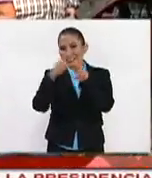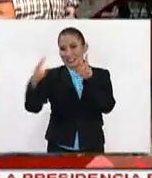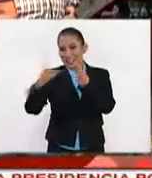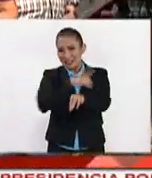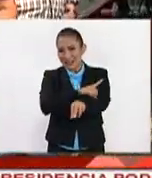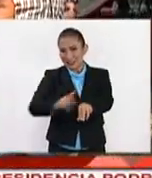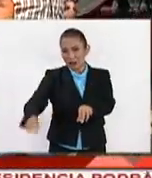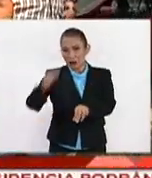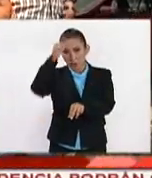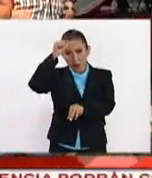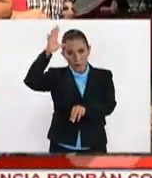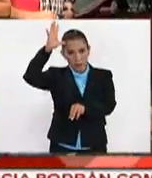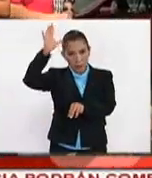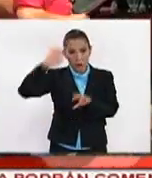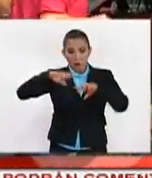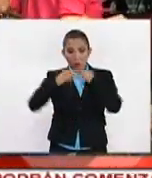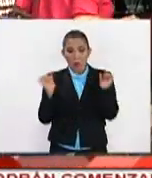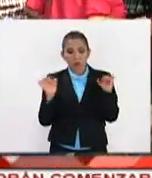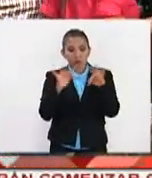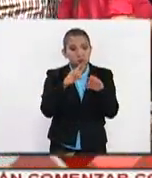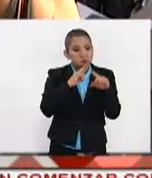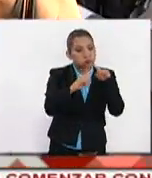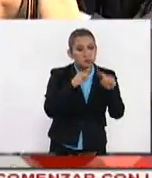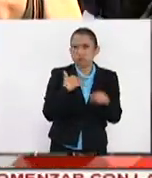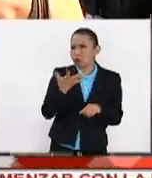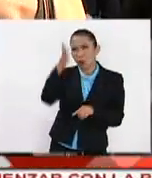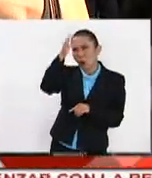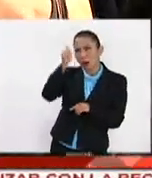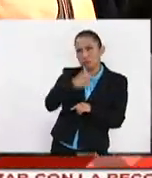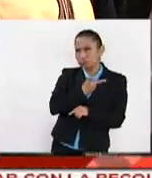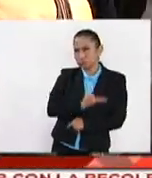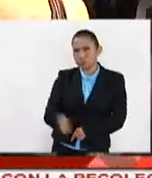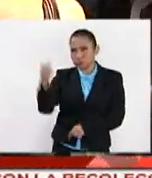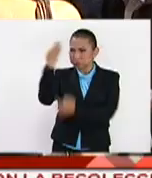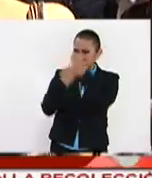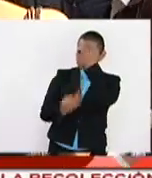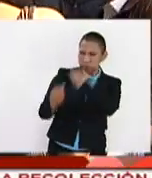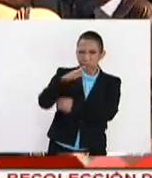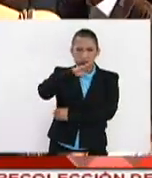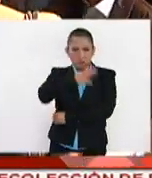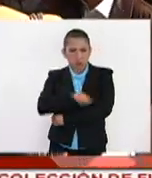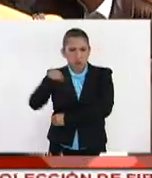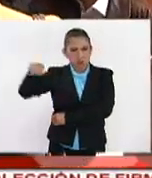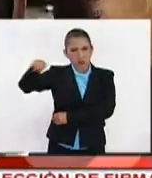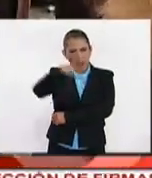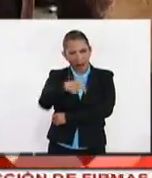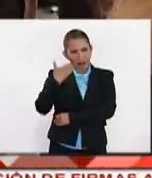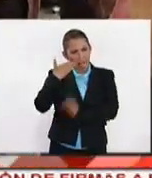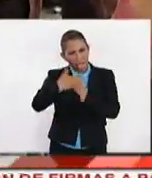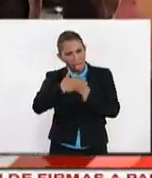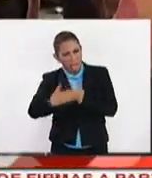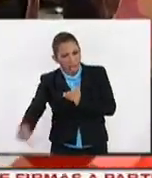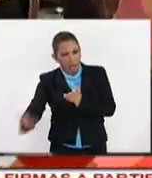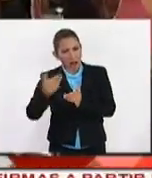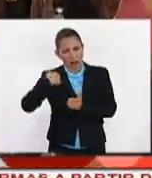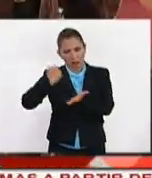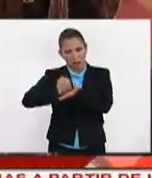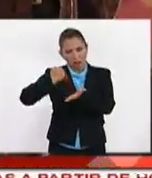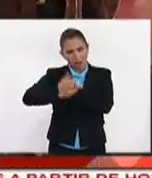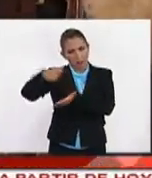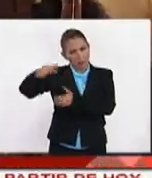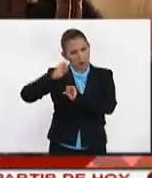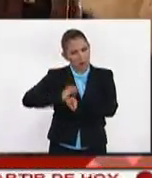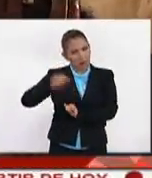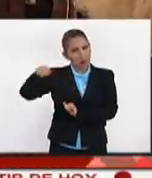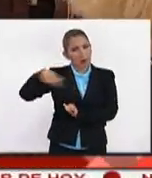la delegación Cuauhtémoc se reunieron para manifestar su inconformidad sobre el trato que les ha dado en las últimas semanas y exigirle a